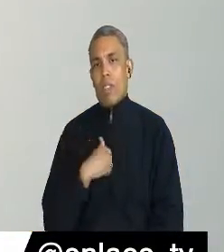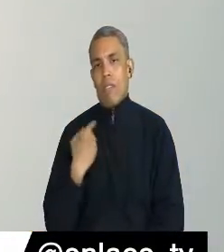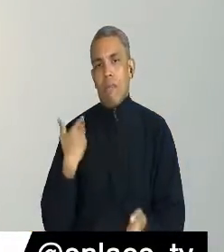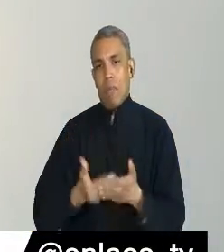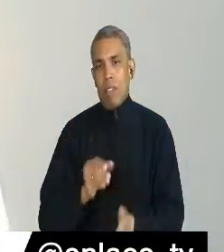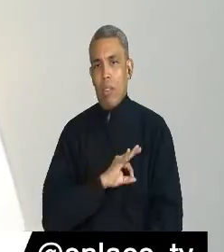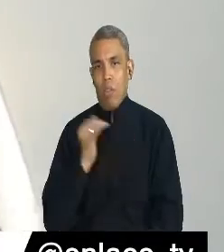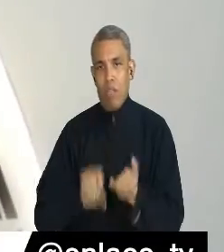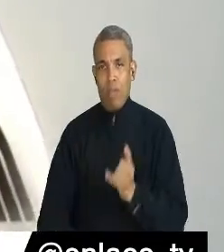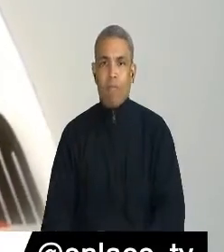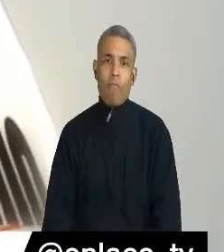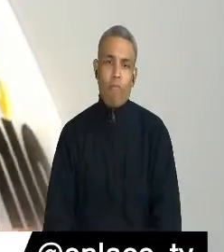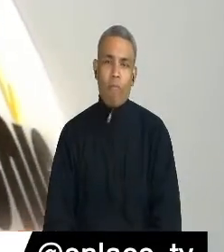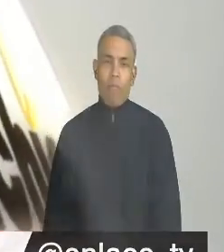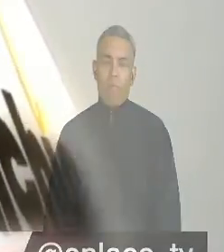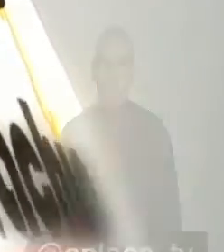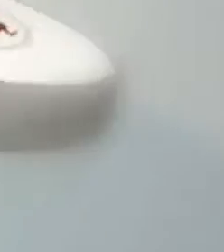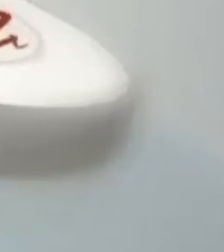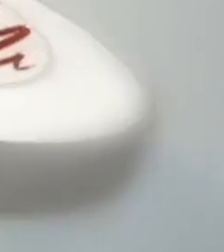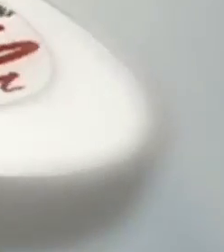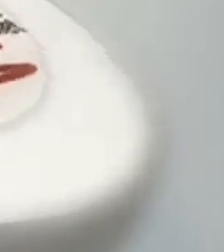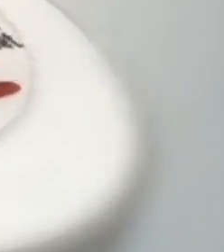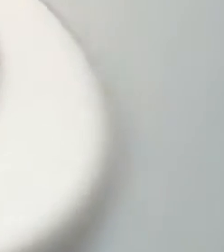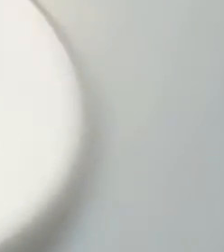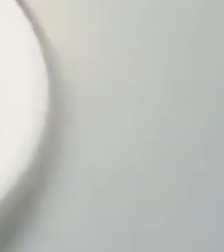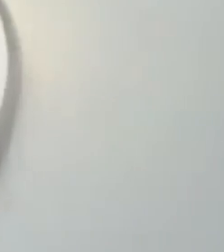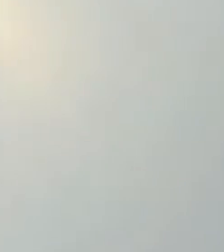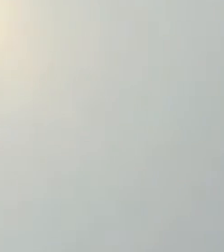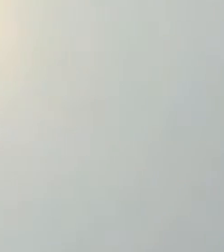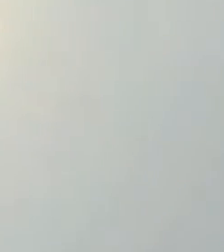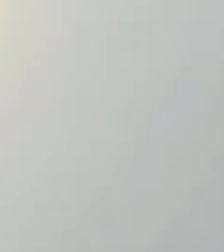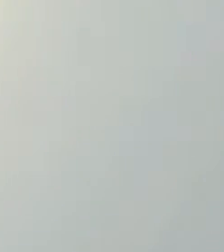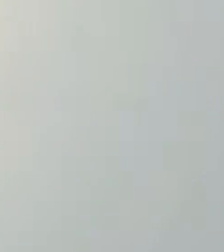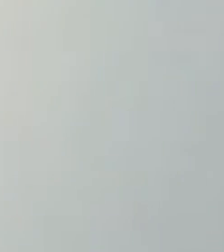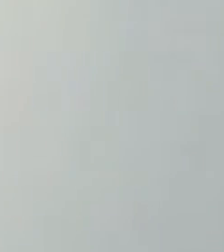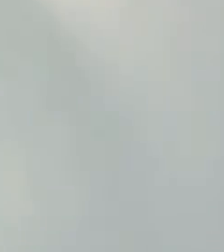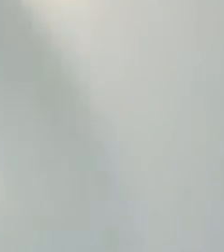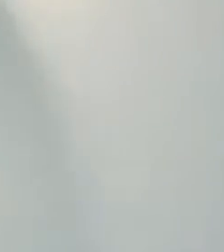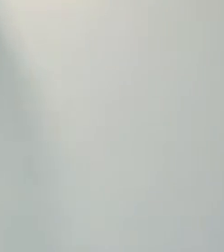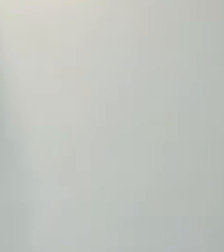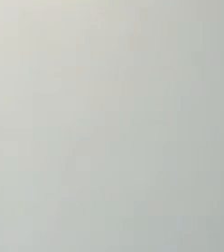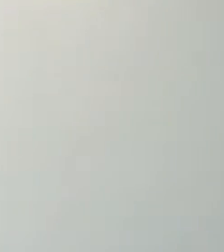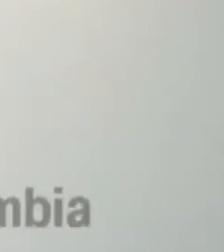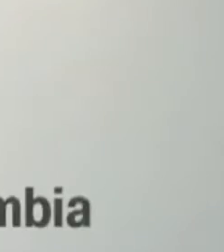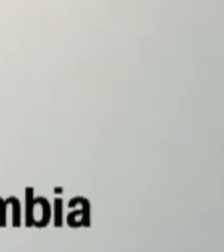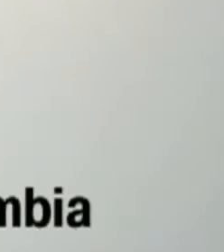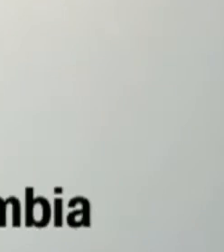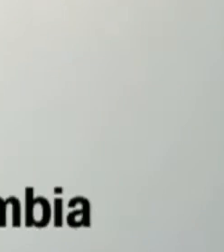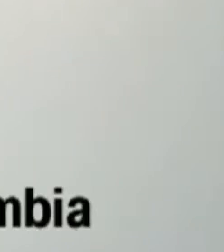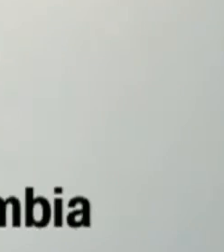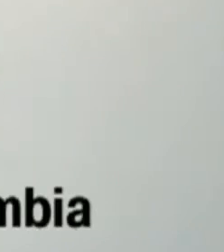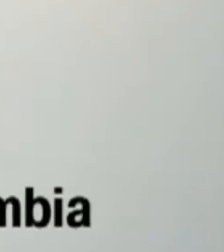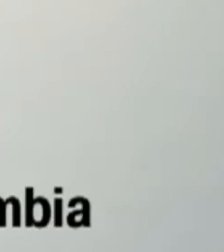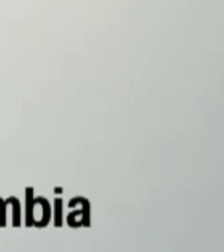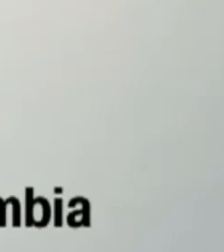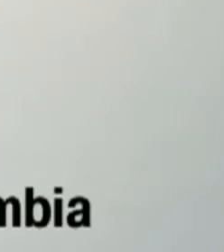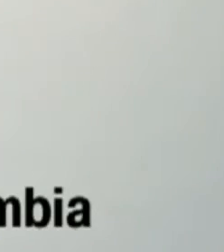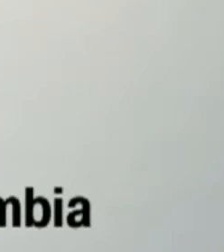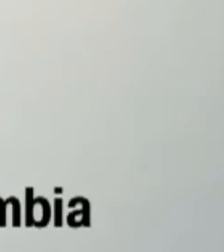hasta aquí los deportes con el patrocinio de restaurante el machine gourmet ahora en su nueva sede en el barrio colombia